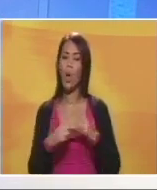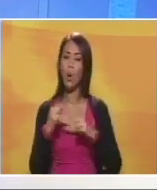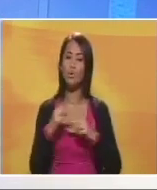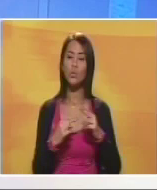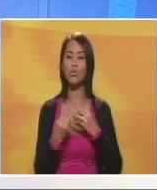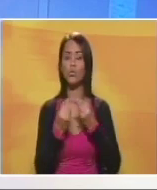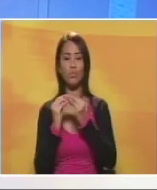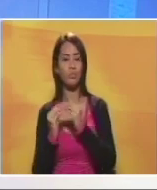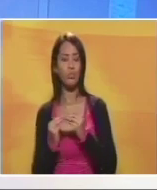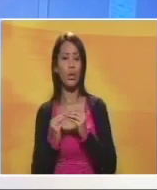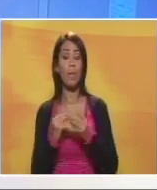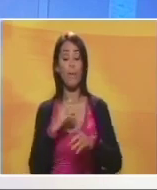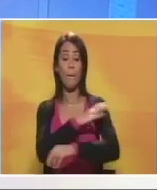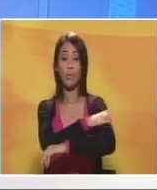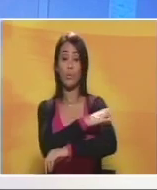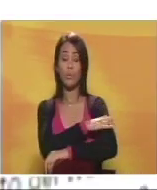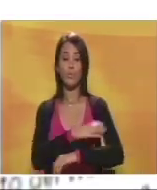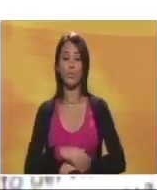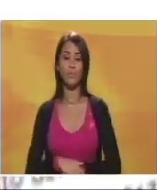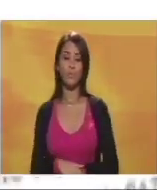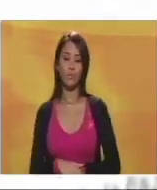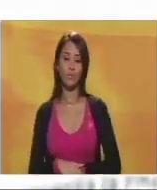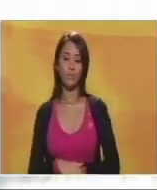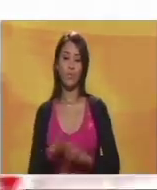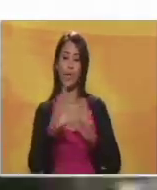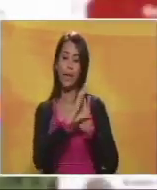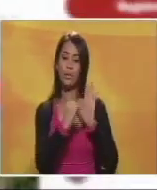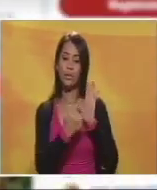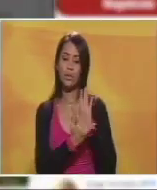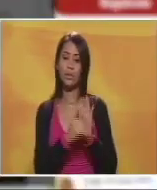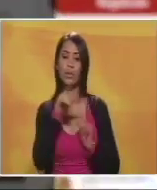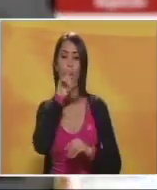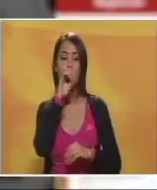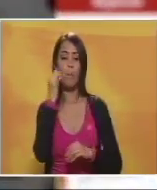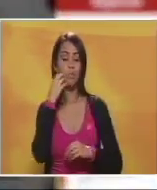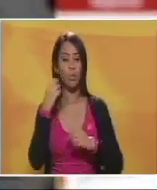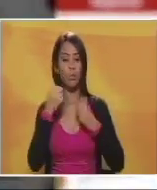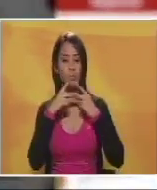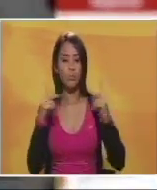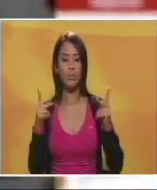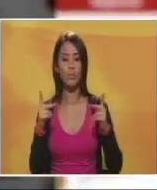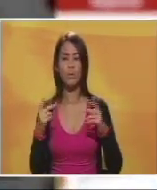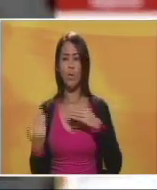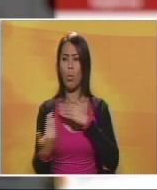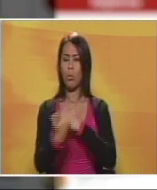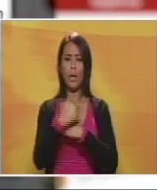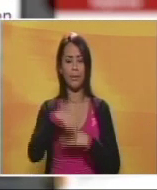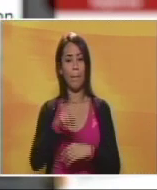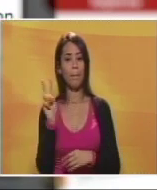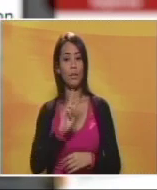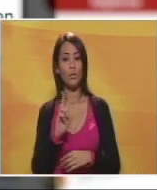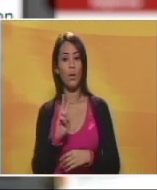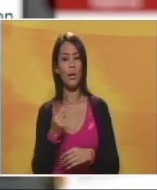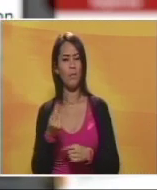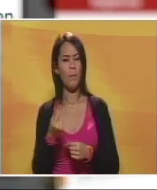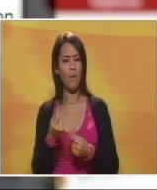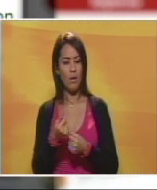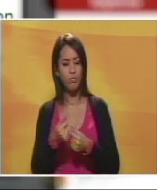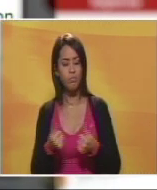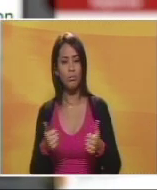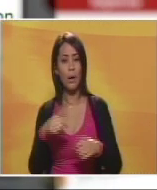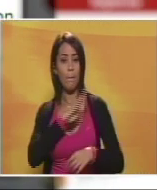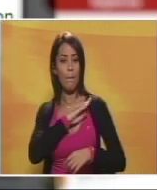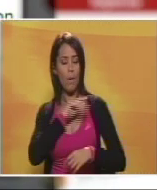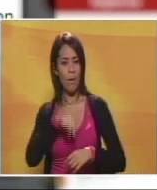construcción artificiosa de la oposición. La constituyente escribió en su cuenta en Twitter que se busca intervenir Venezuela a fin de expropiar las riquezas del